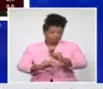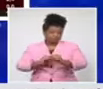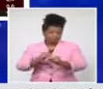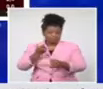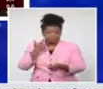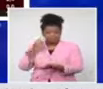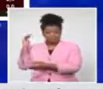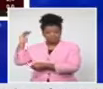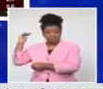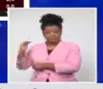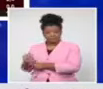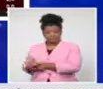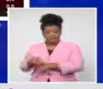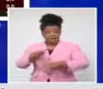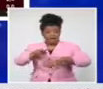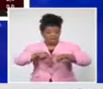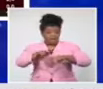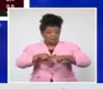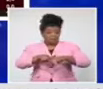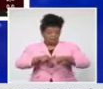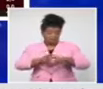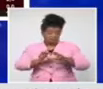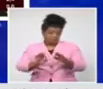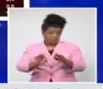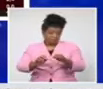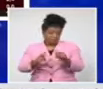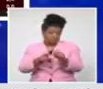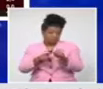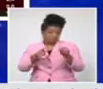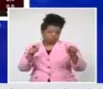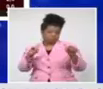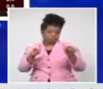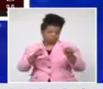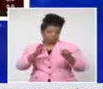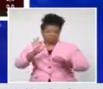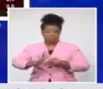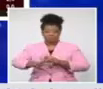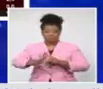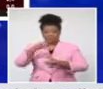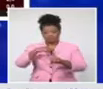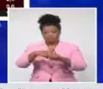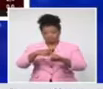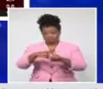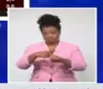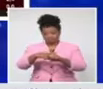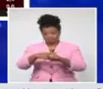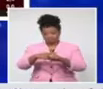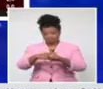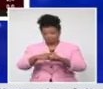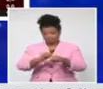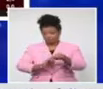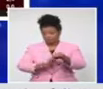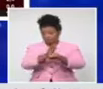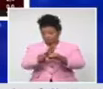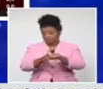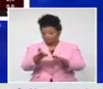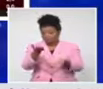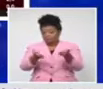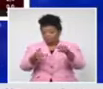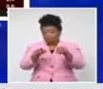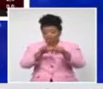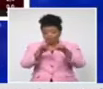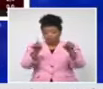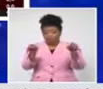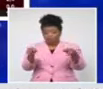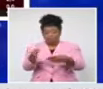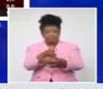Habana, como ha sido el comportamiento, con el mayor porciento de las muestras analizadas en Cuba. Estamos hablando